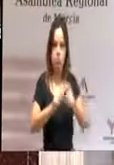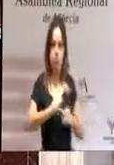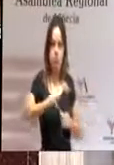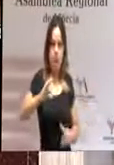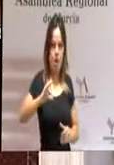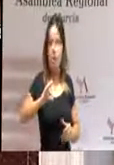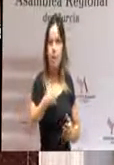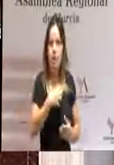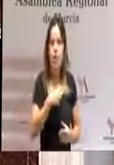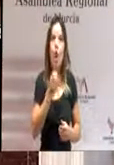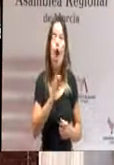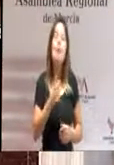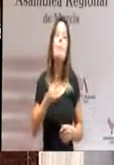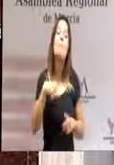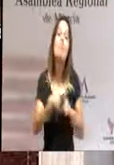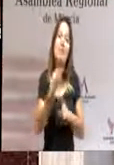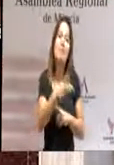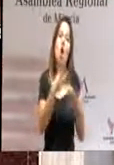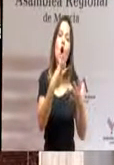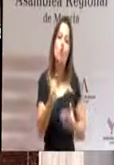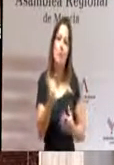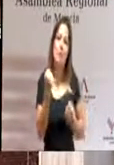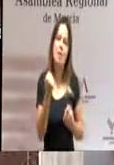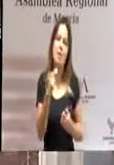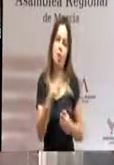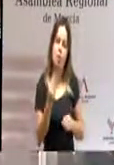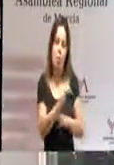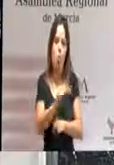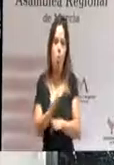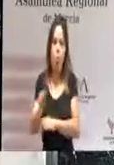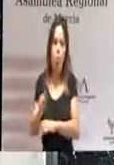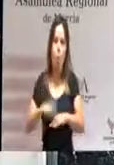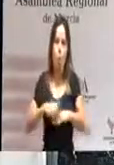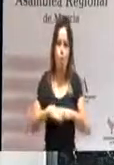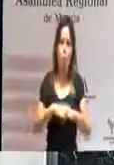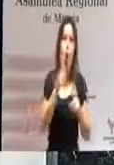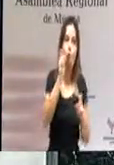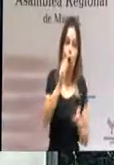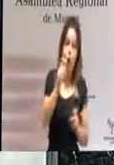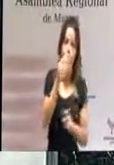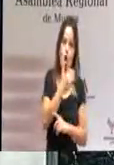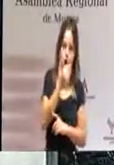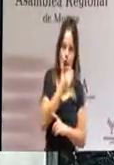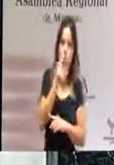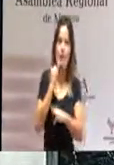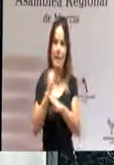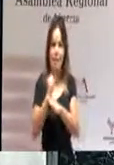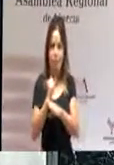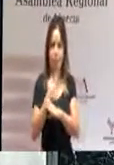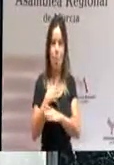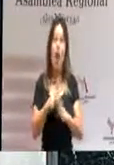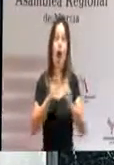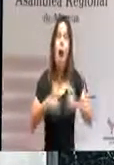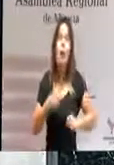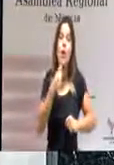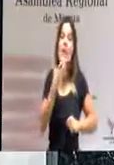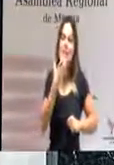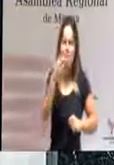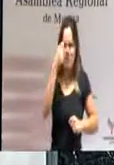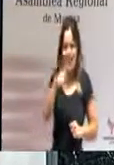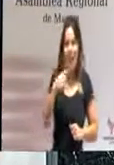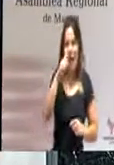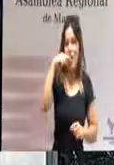80 millones de euros en infraestructuras, en colegios y en institutos. No se puede hablar de un gran acuerdo cuando usted sabe que el